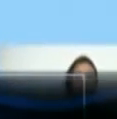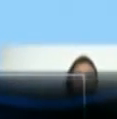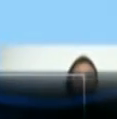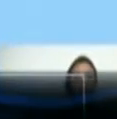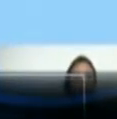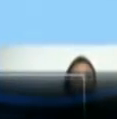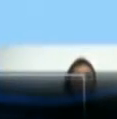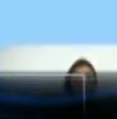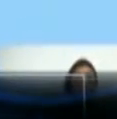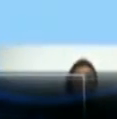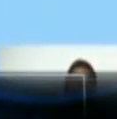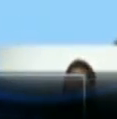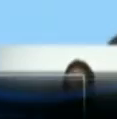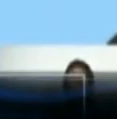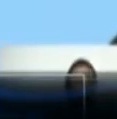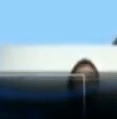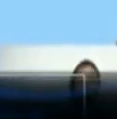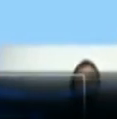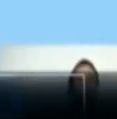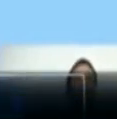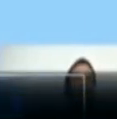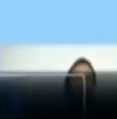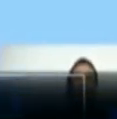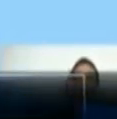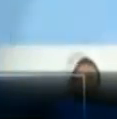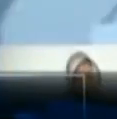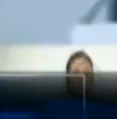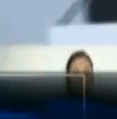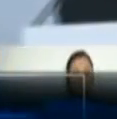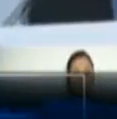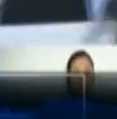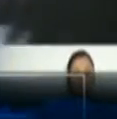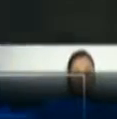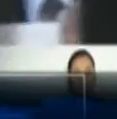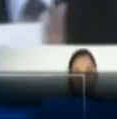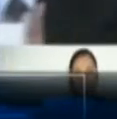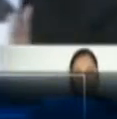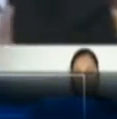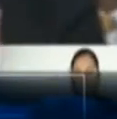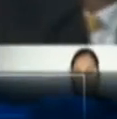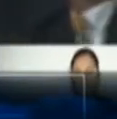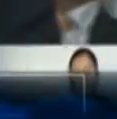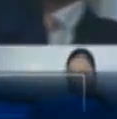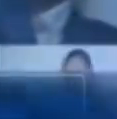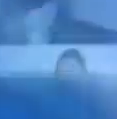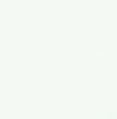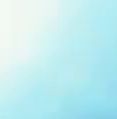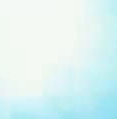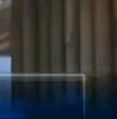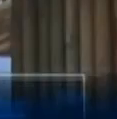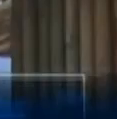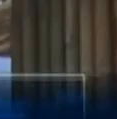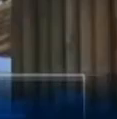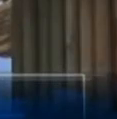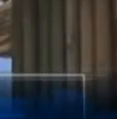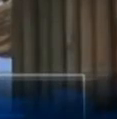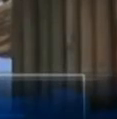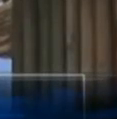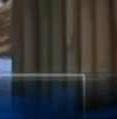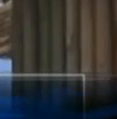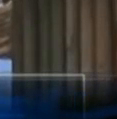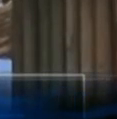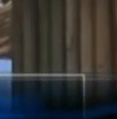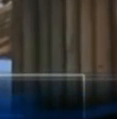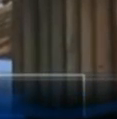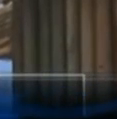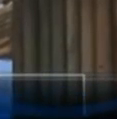Autoridades, representantes y ciudadanos de todo el planeta son parte de la Conferencia Mundial Hábitat 3. Además, Petro